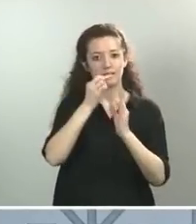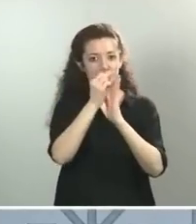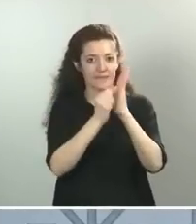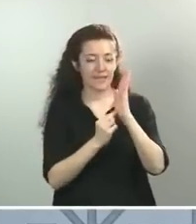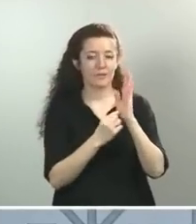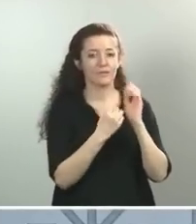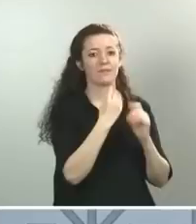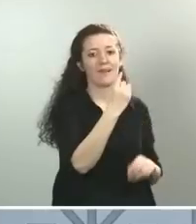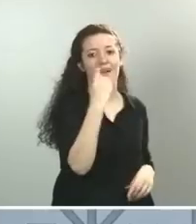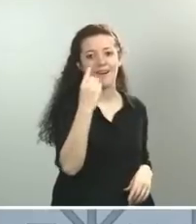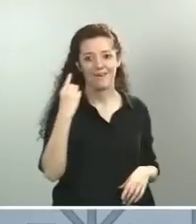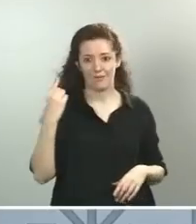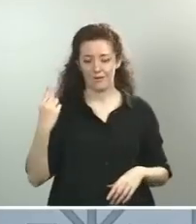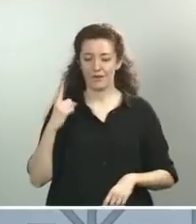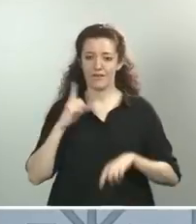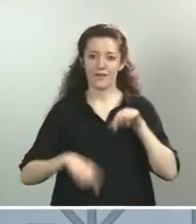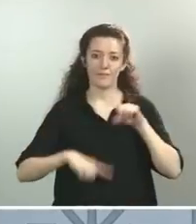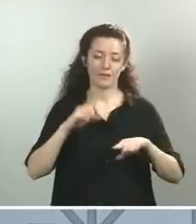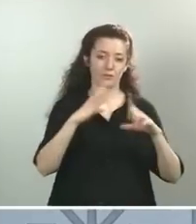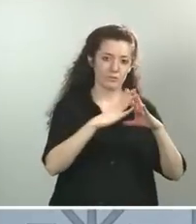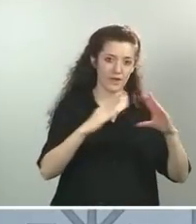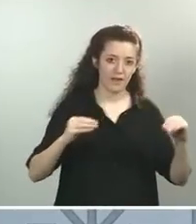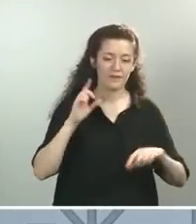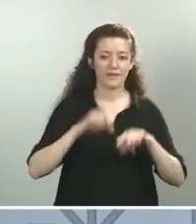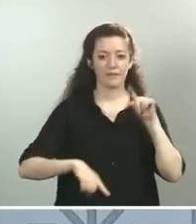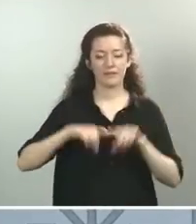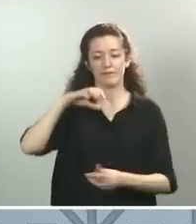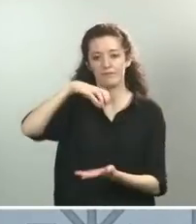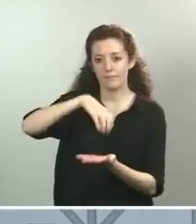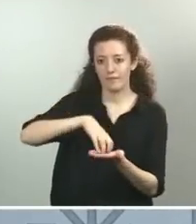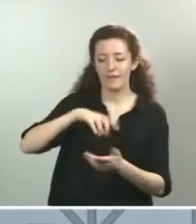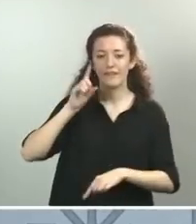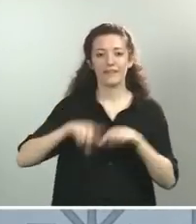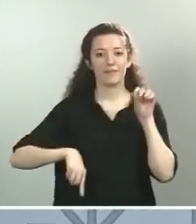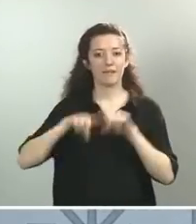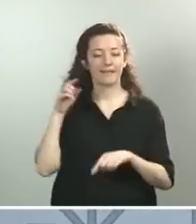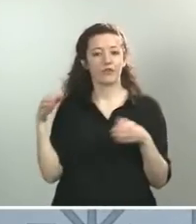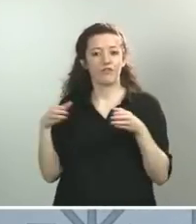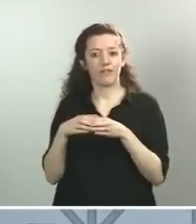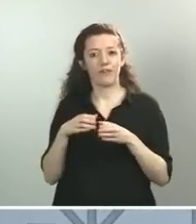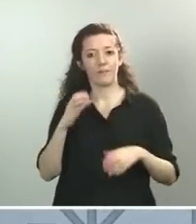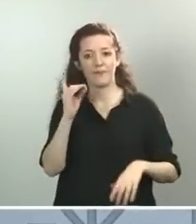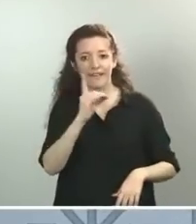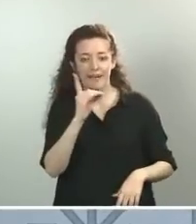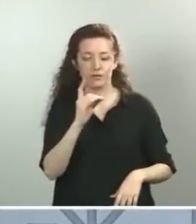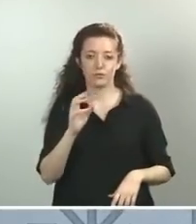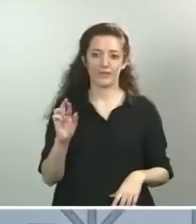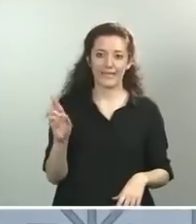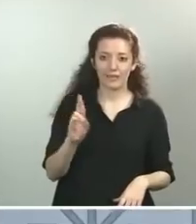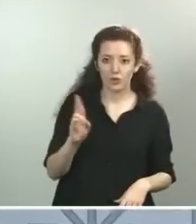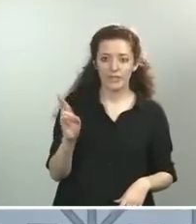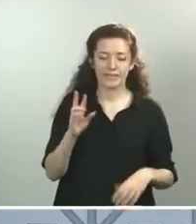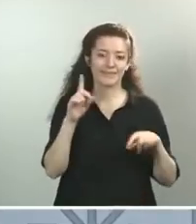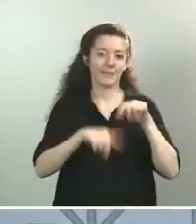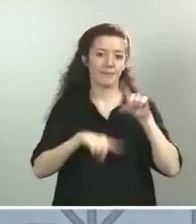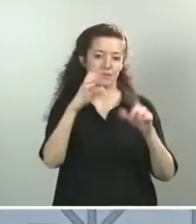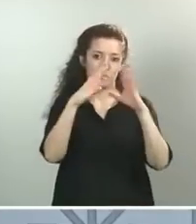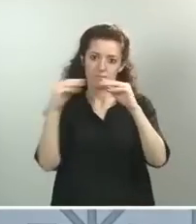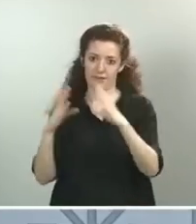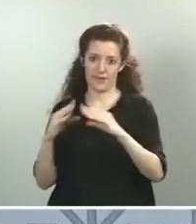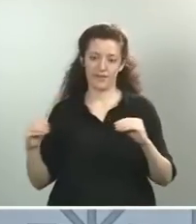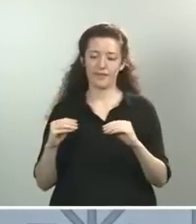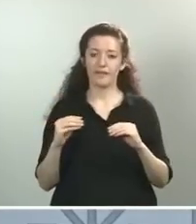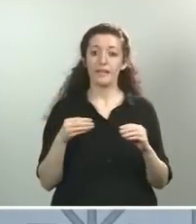cada facultad, de la conferencia de decanos, de la conferencia de rectores, das universidades, flexibilidade, pero sempre con este principio,